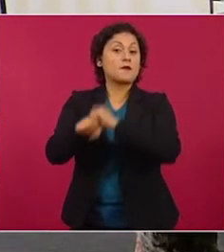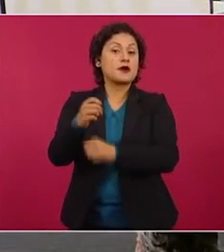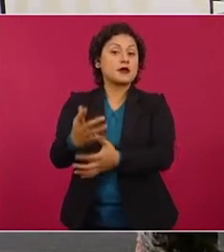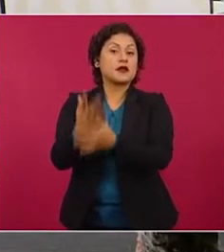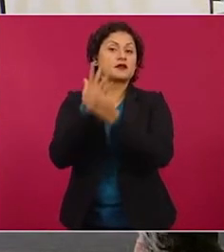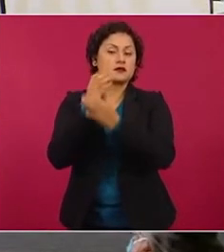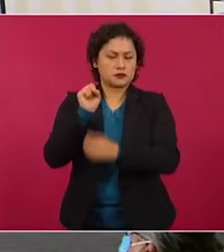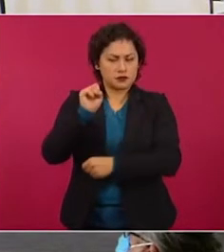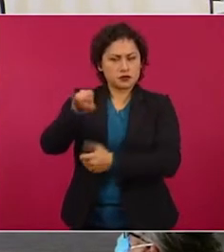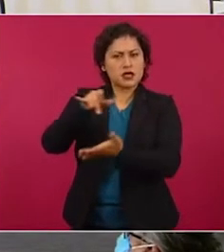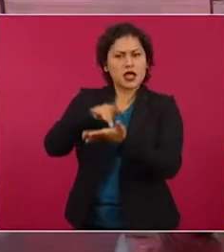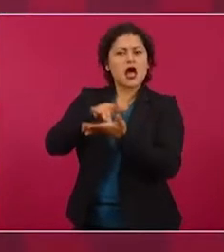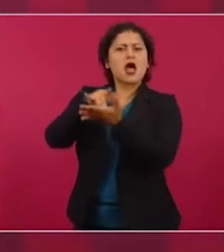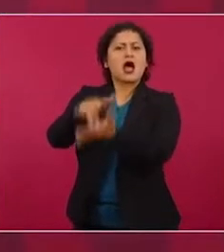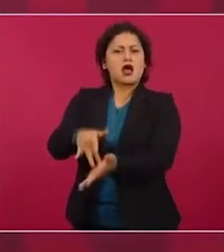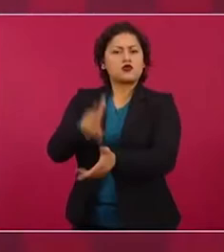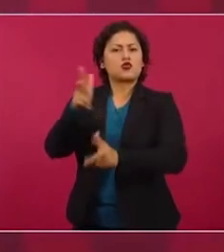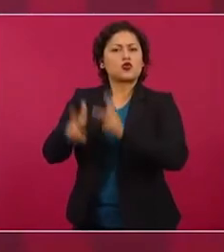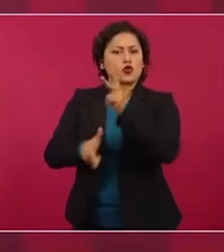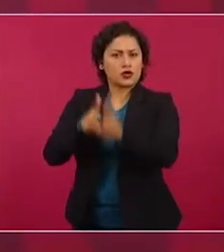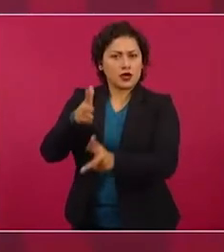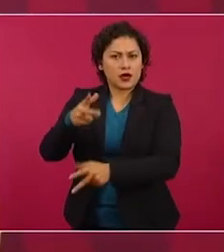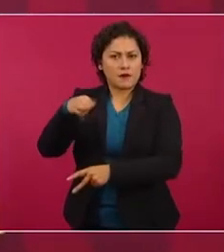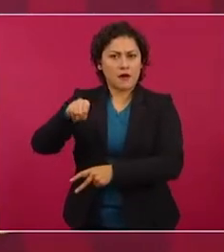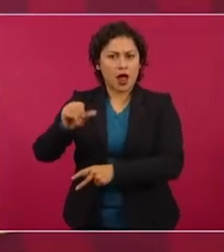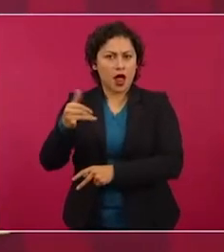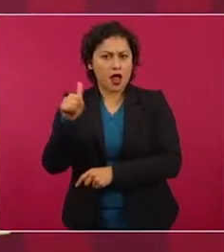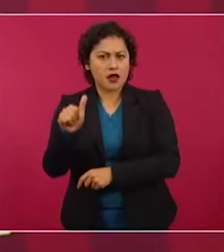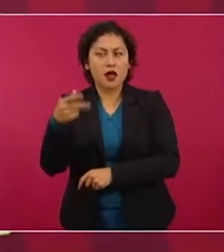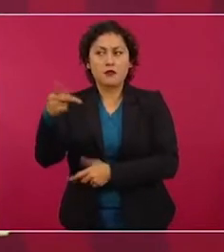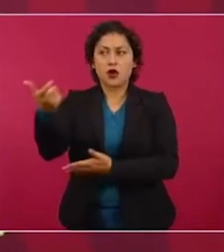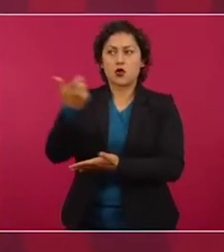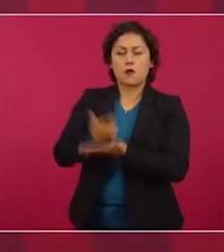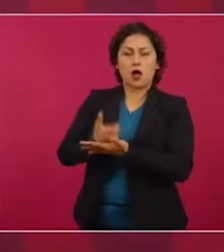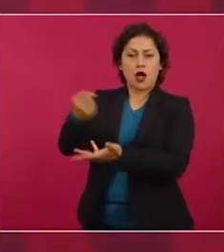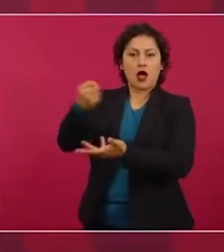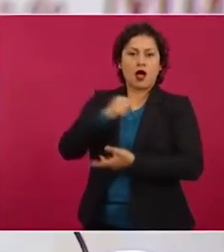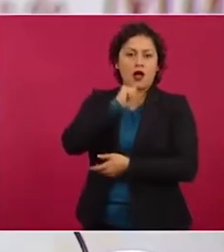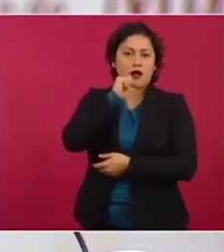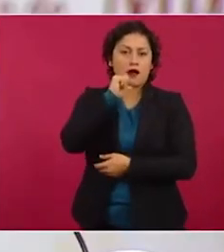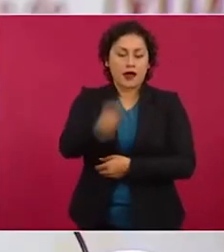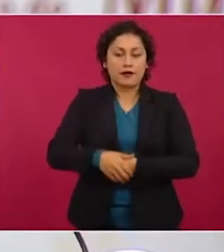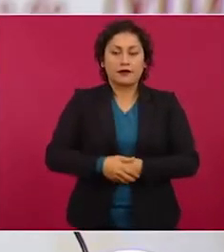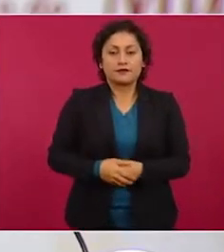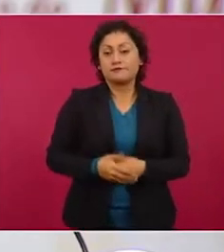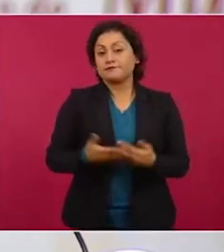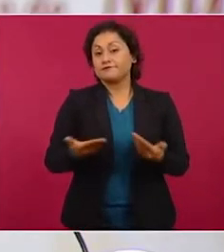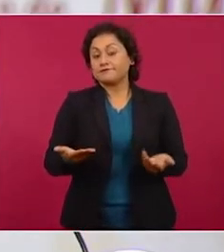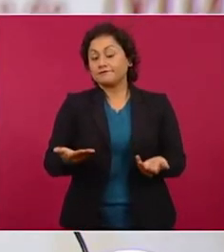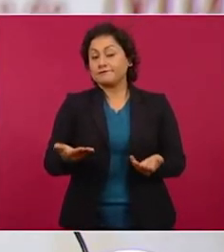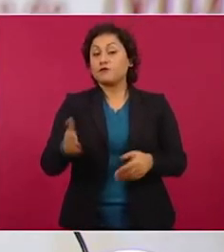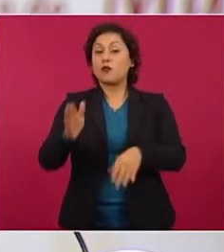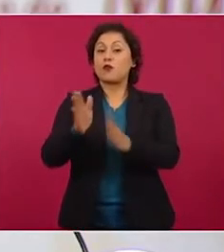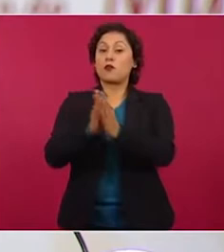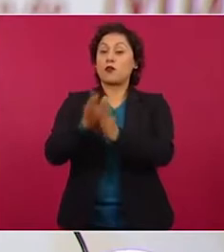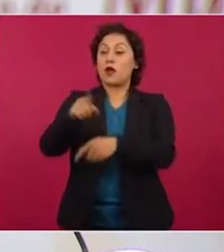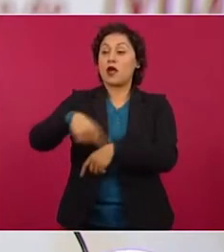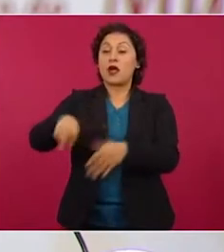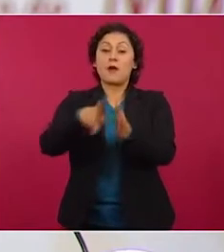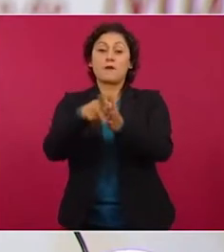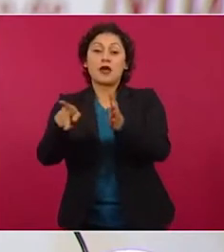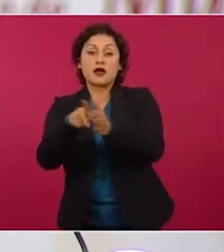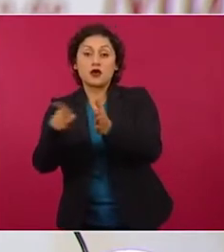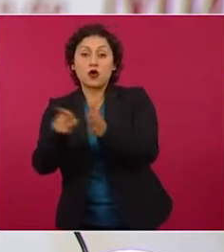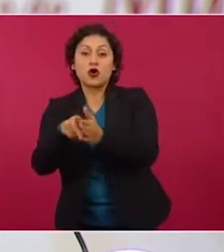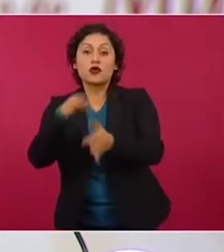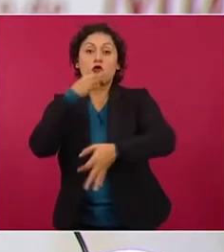Tren Maya, no recibe pago. Exponer esta mentira y citar a los medios que la replican no es un ataque a